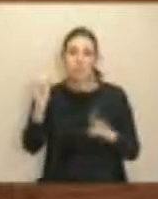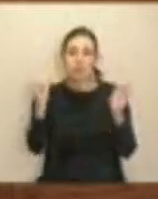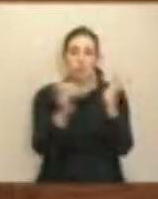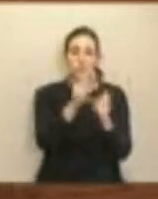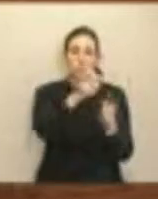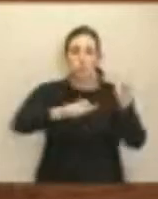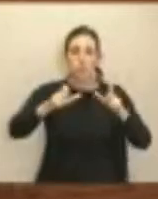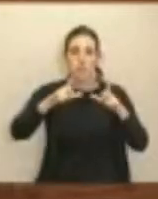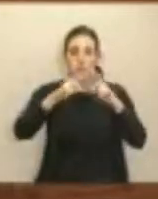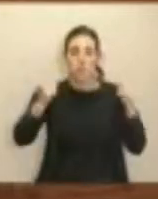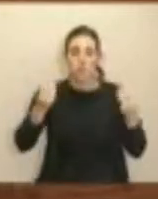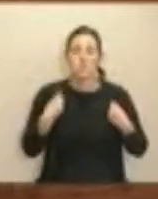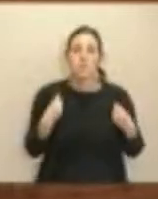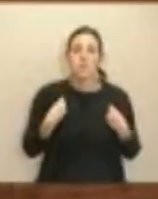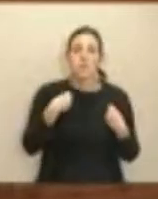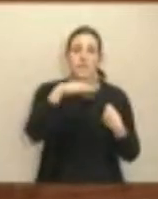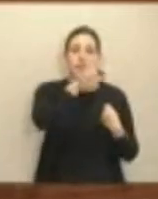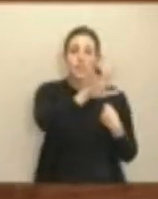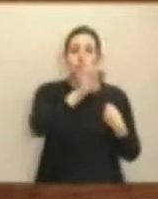asturianos,